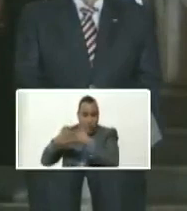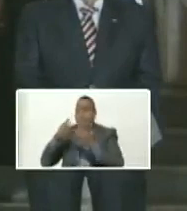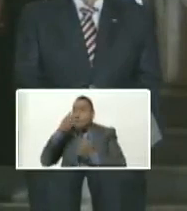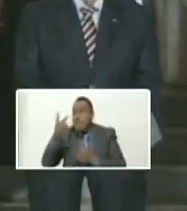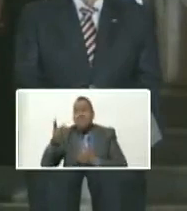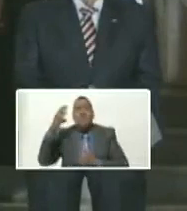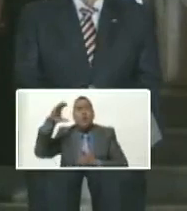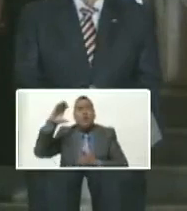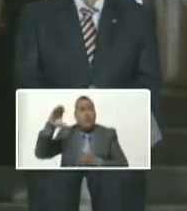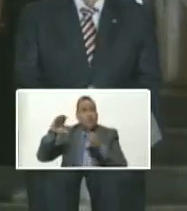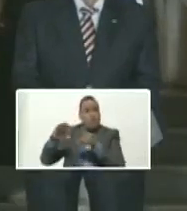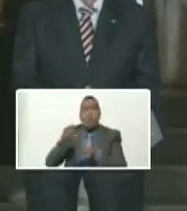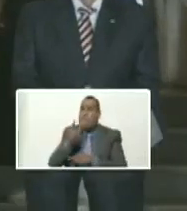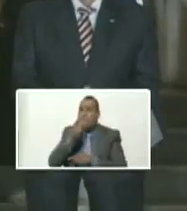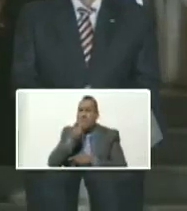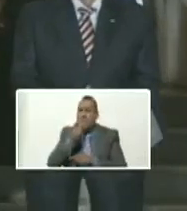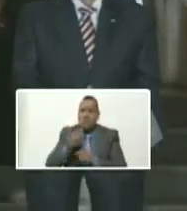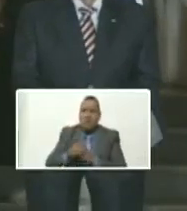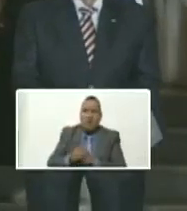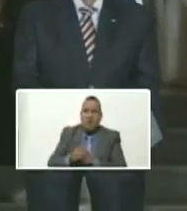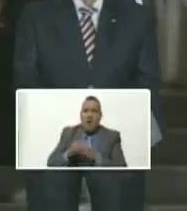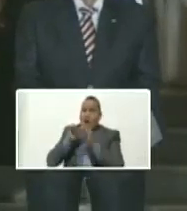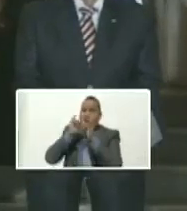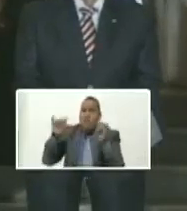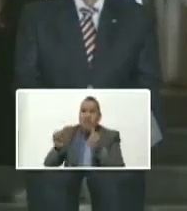verdaderamente la información que me llega